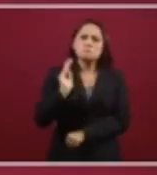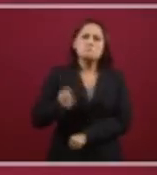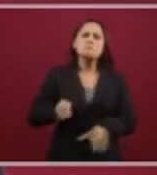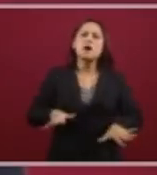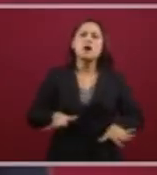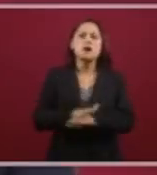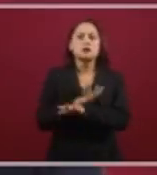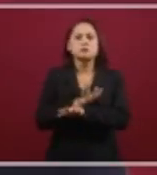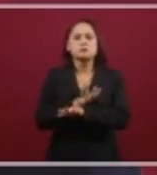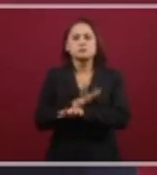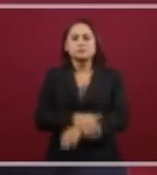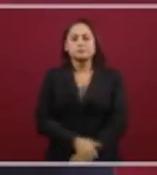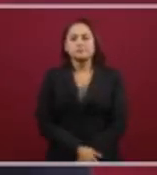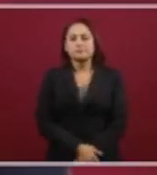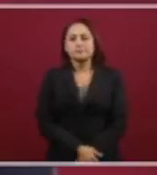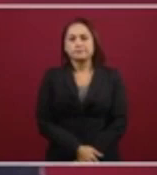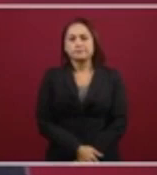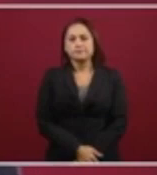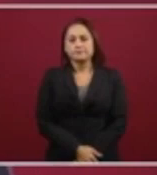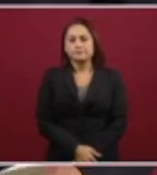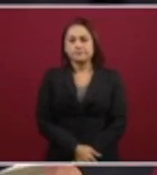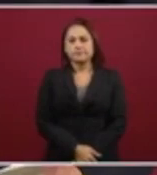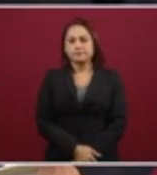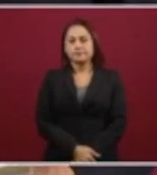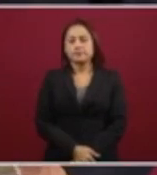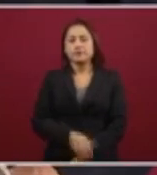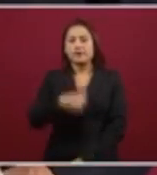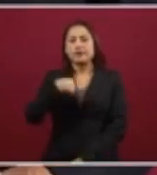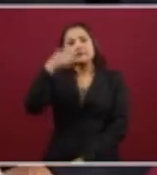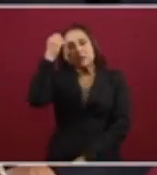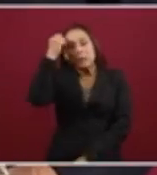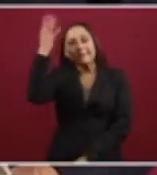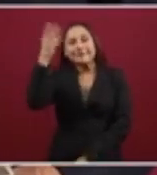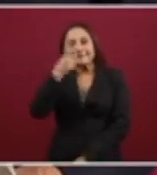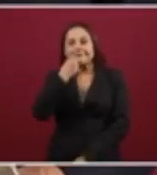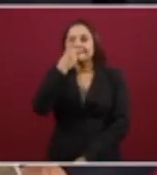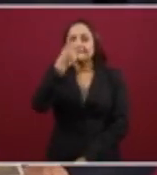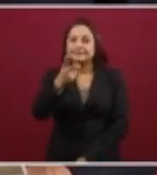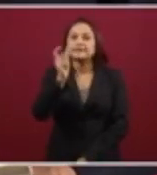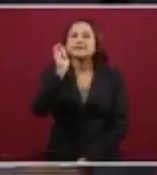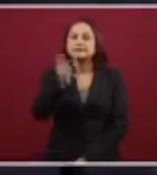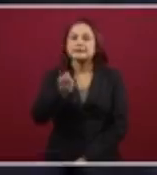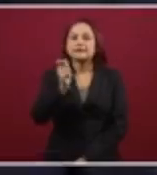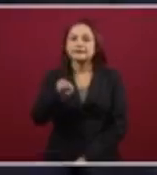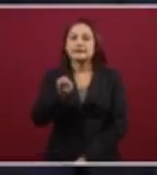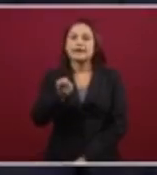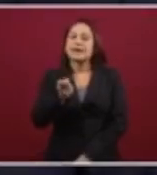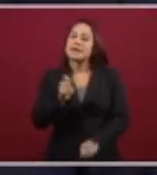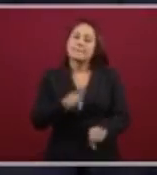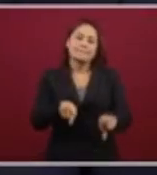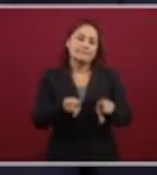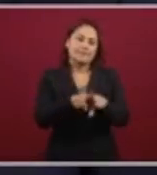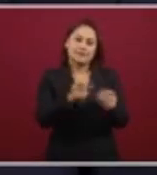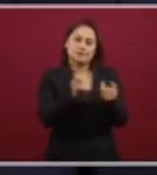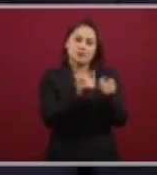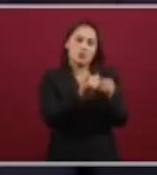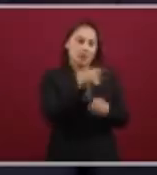Esto también, como me faltó decirlo, tenía que ver con los medios de comunicación,